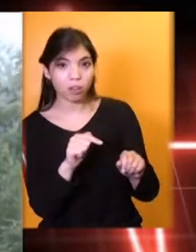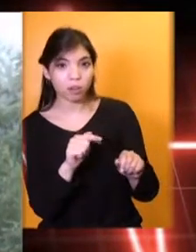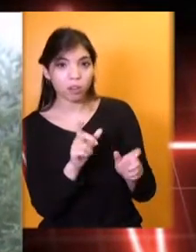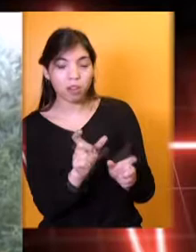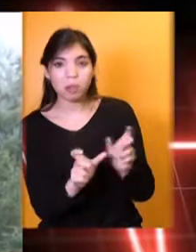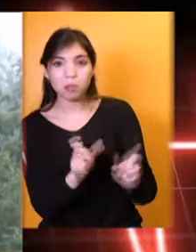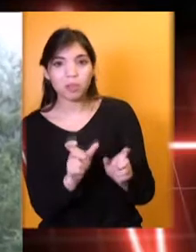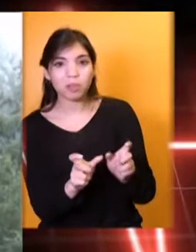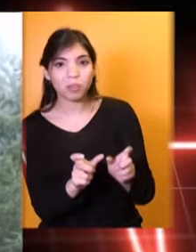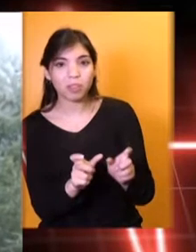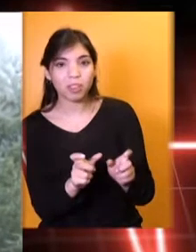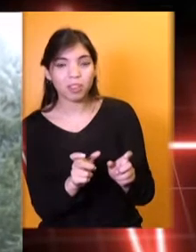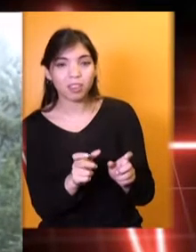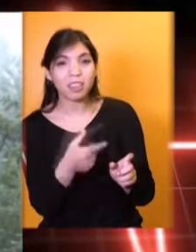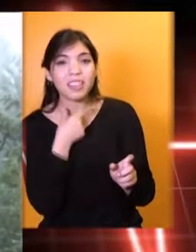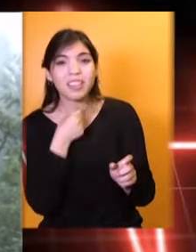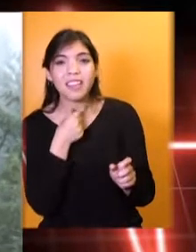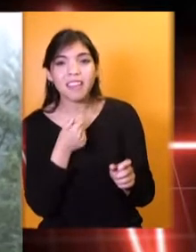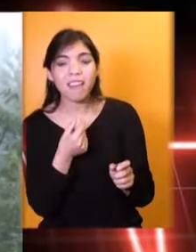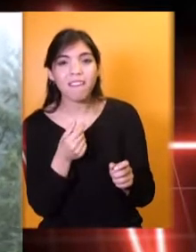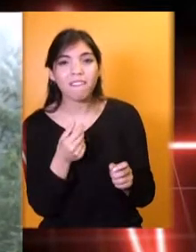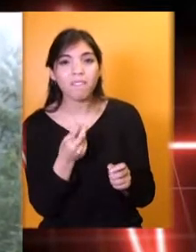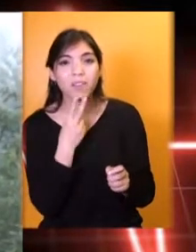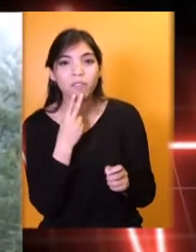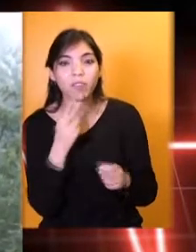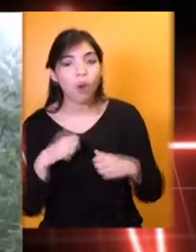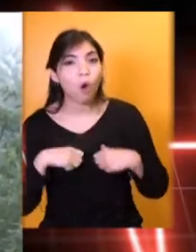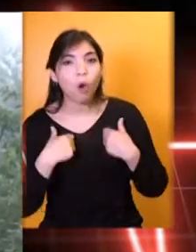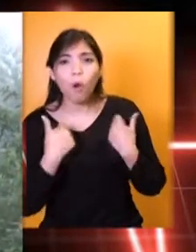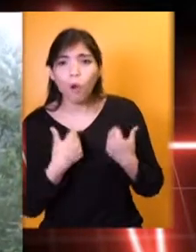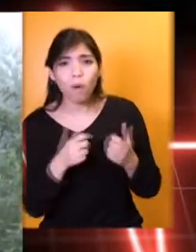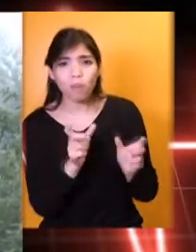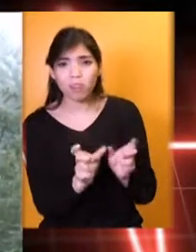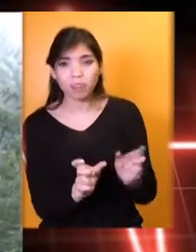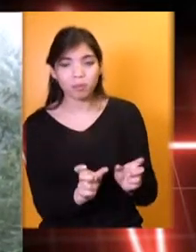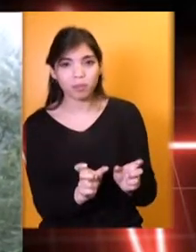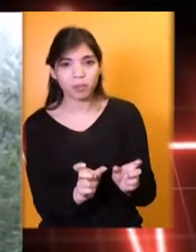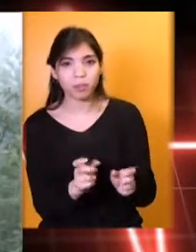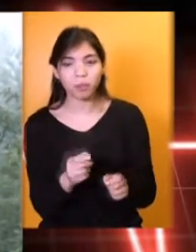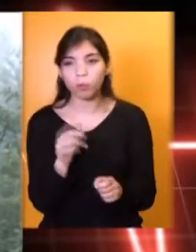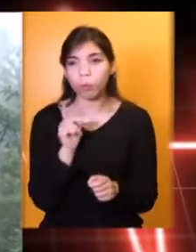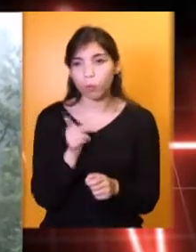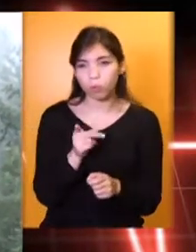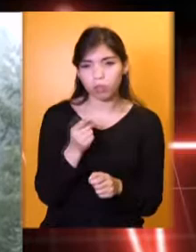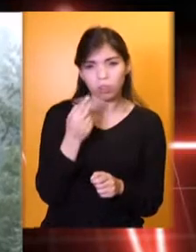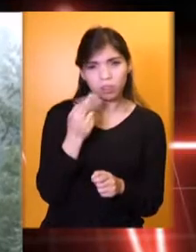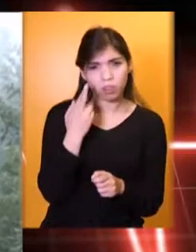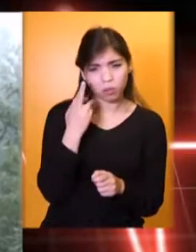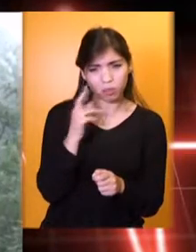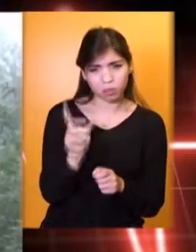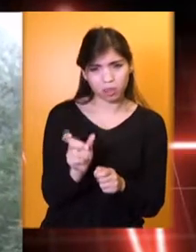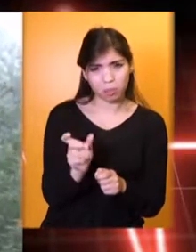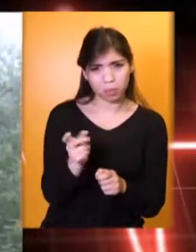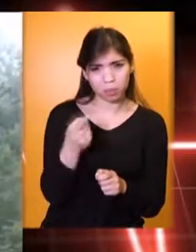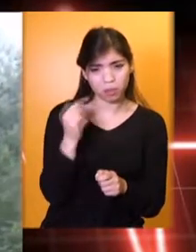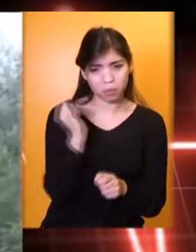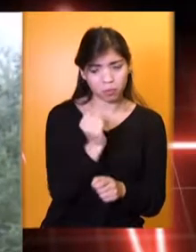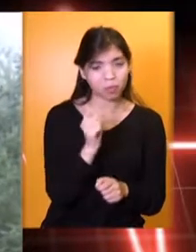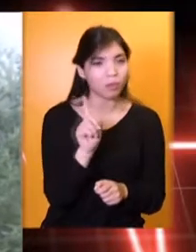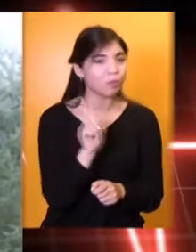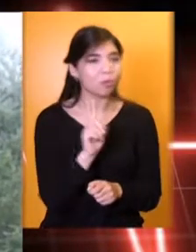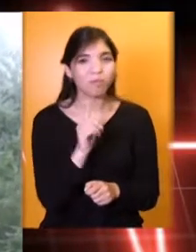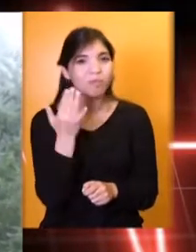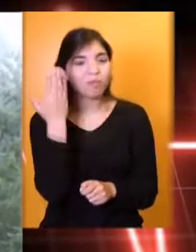Persona con toda una vida por delante y que mueran trágicamente de esa forma es terrible. ¿Al autor lo